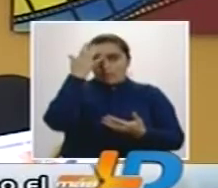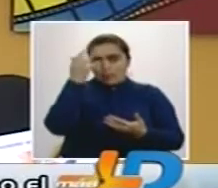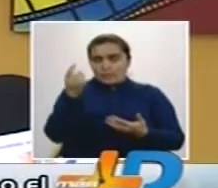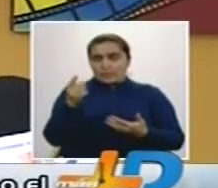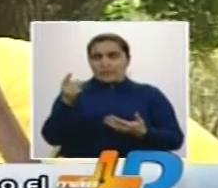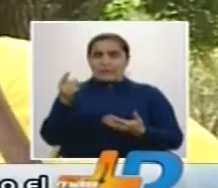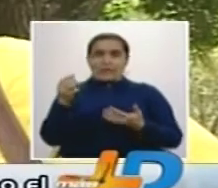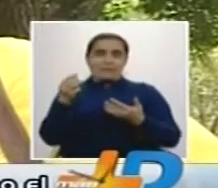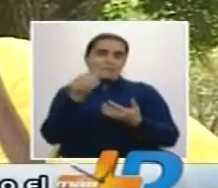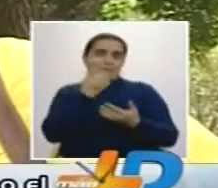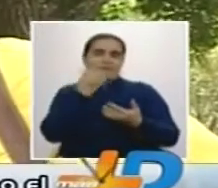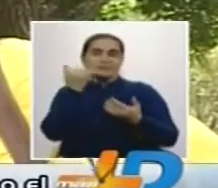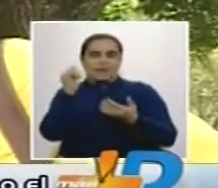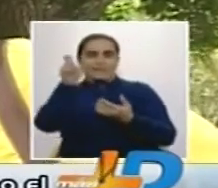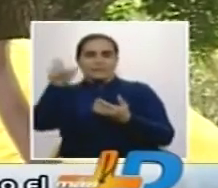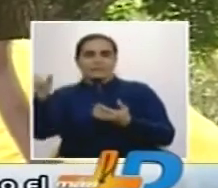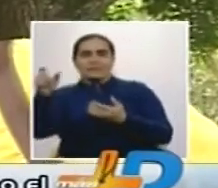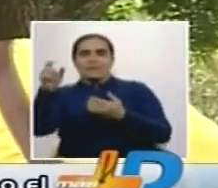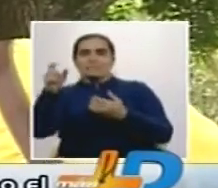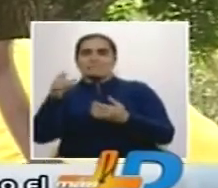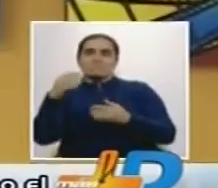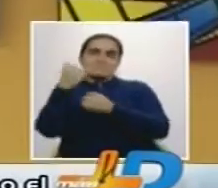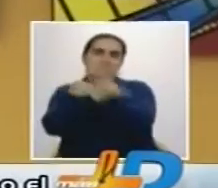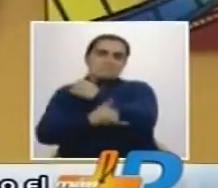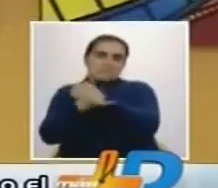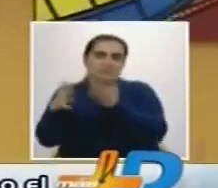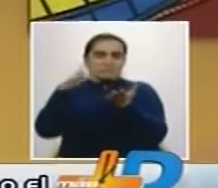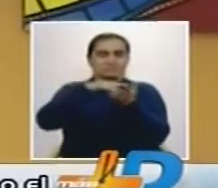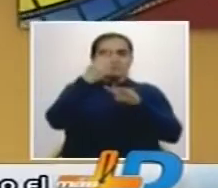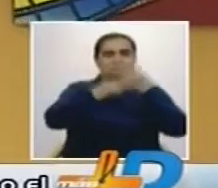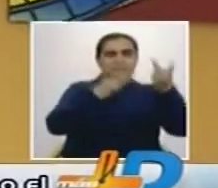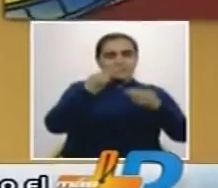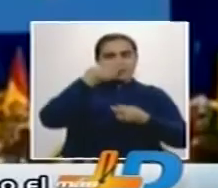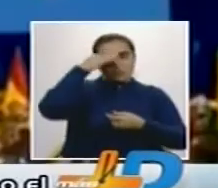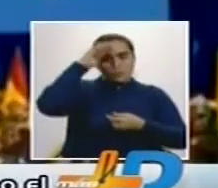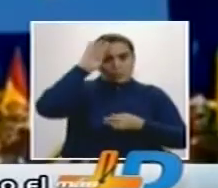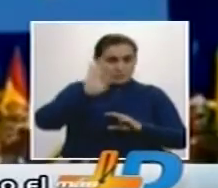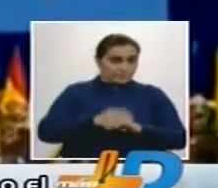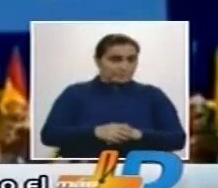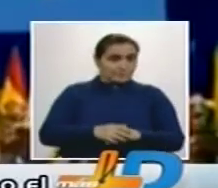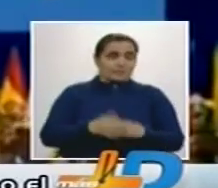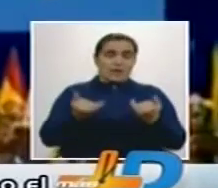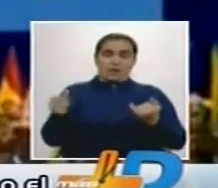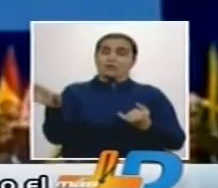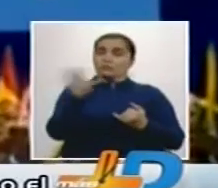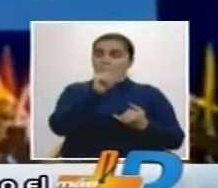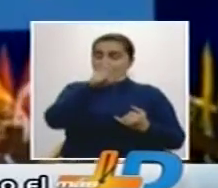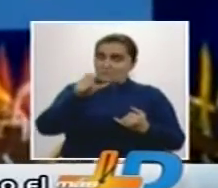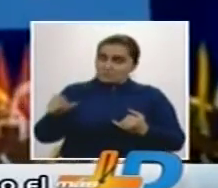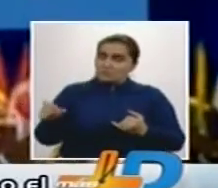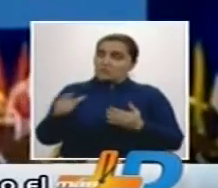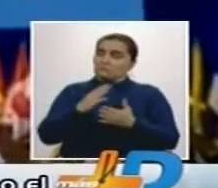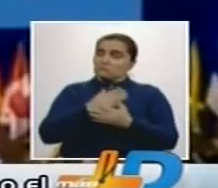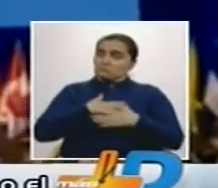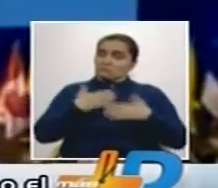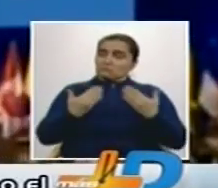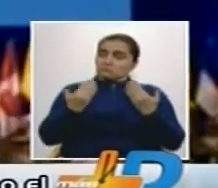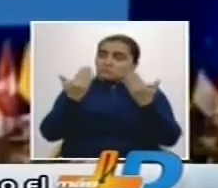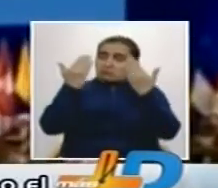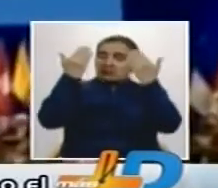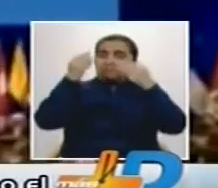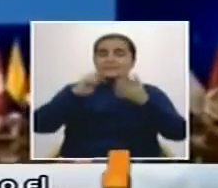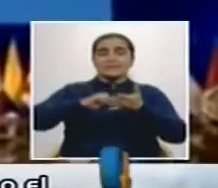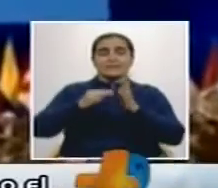de turismo. Tanto analistas como académicos saludan este paso en la diplomacia latinoamericana, que de seguro le dará un nuevo impulso al espíritu